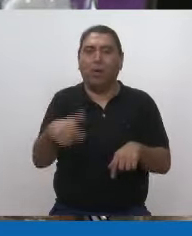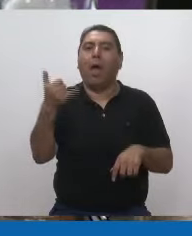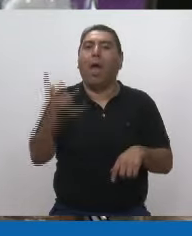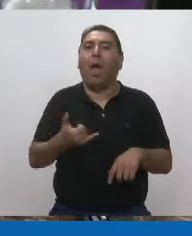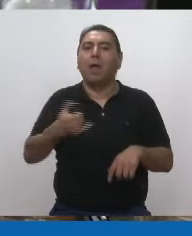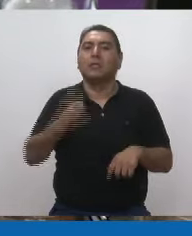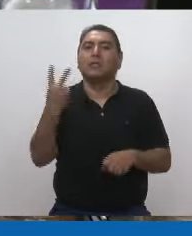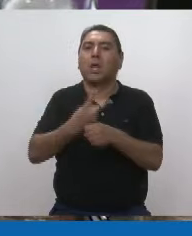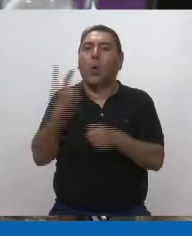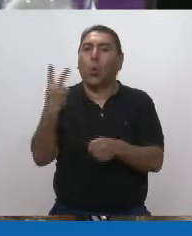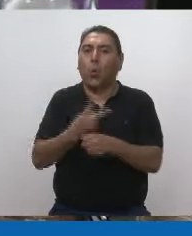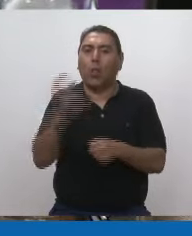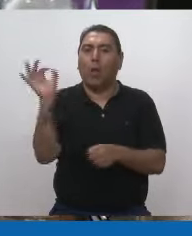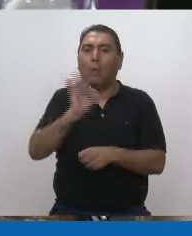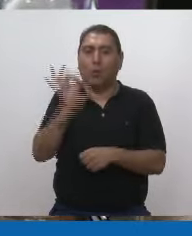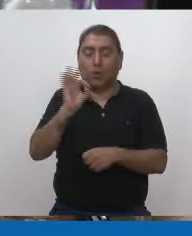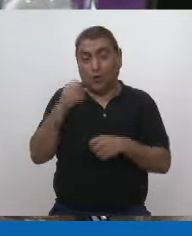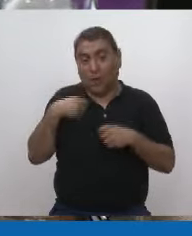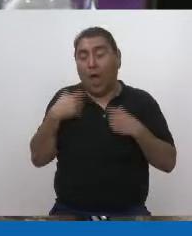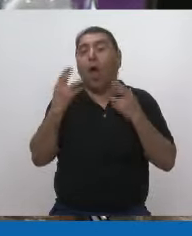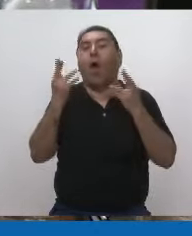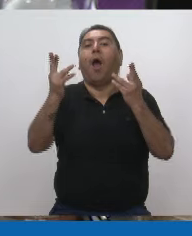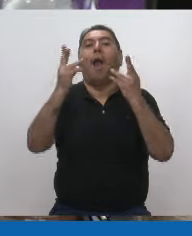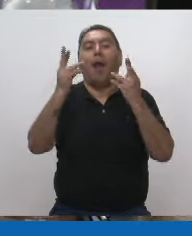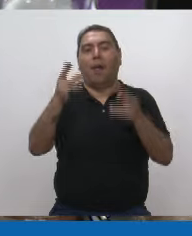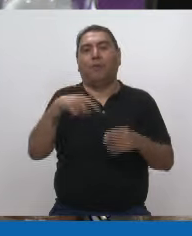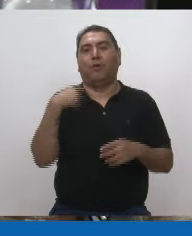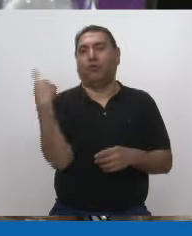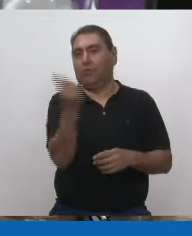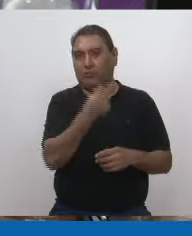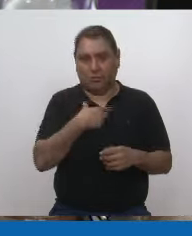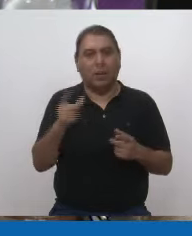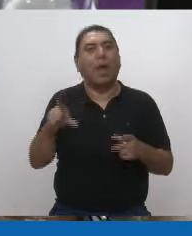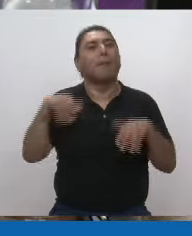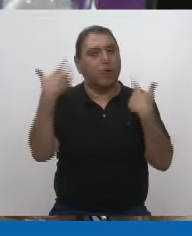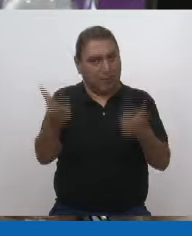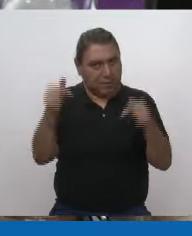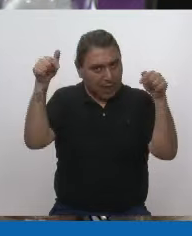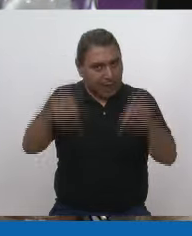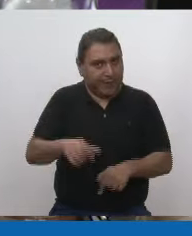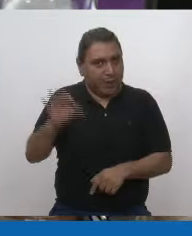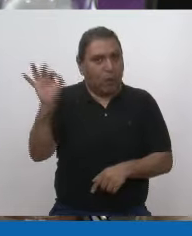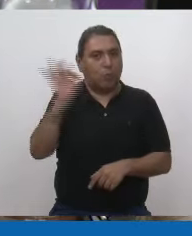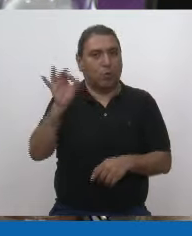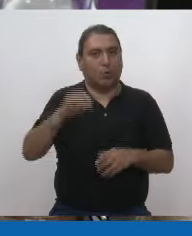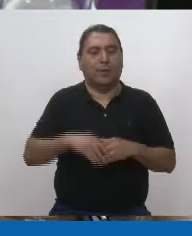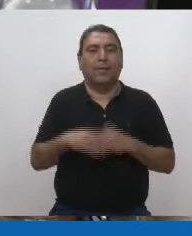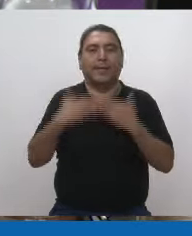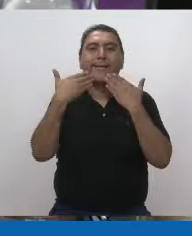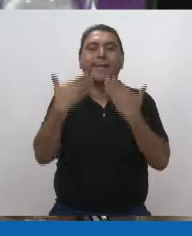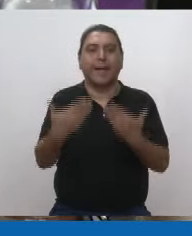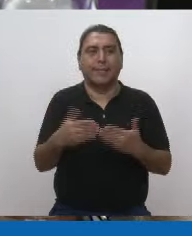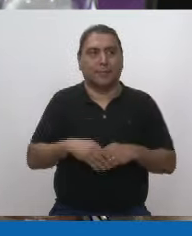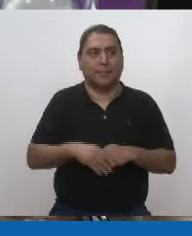oportunidad. Ojalá, por el bien de todos nosotros, que la aprovechen. Gracias.